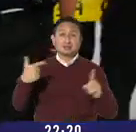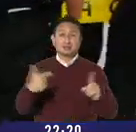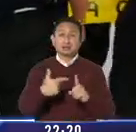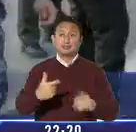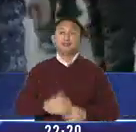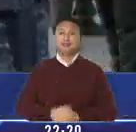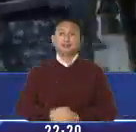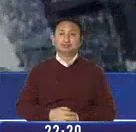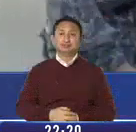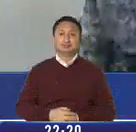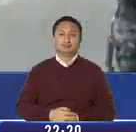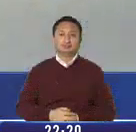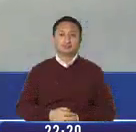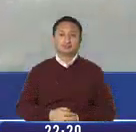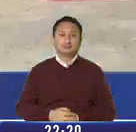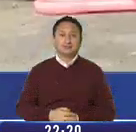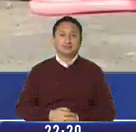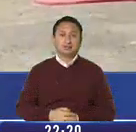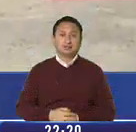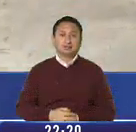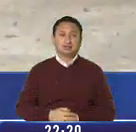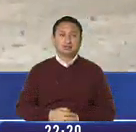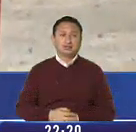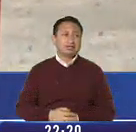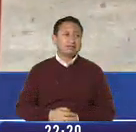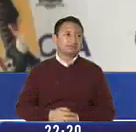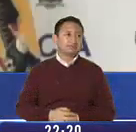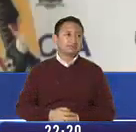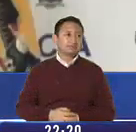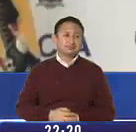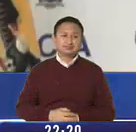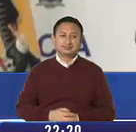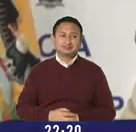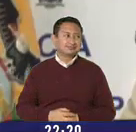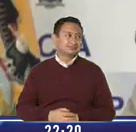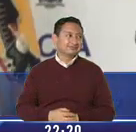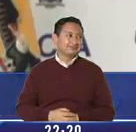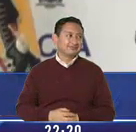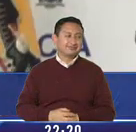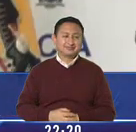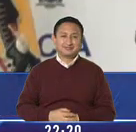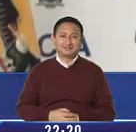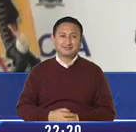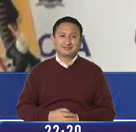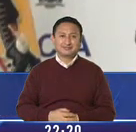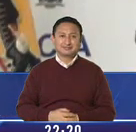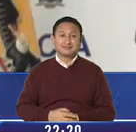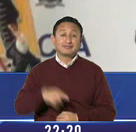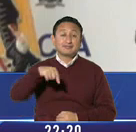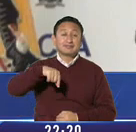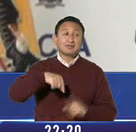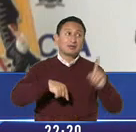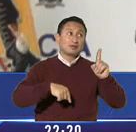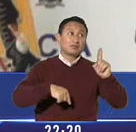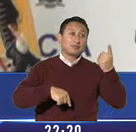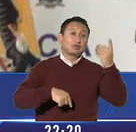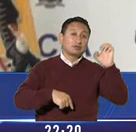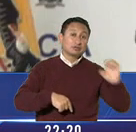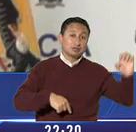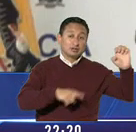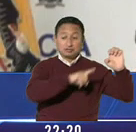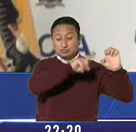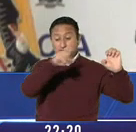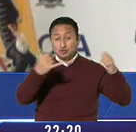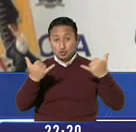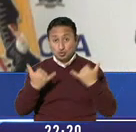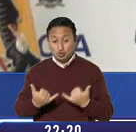muertes bajo esa modalidad se registran en lo que va del año en Esmeraldas? Tenemos hasta la actualidad, de lo que va del 1 de enero al presente